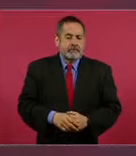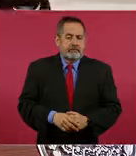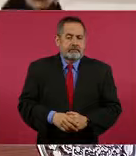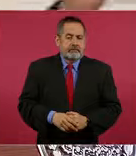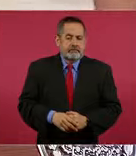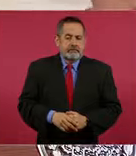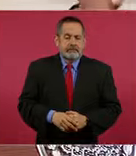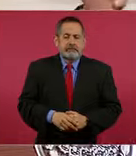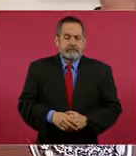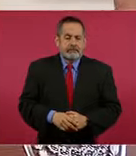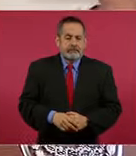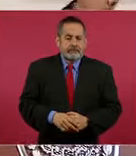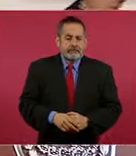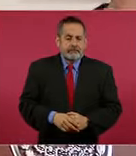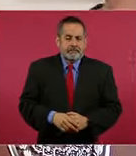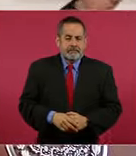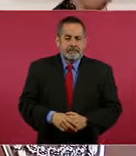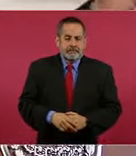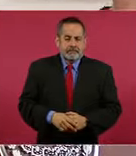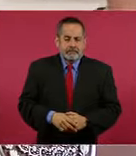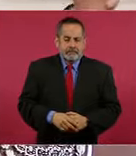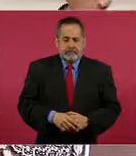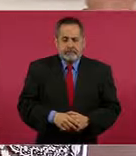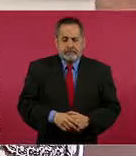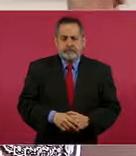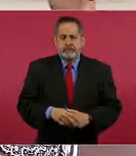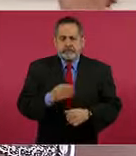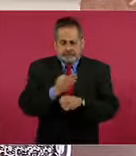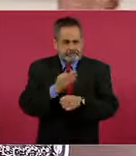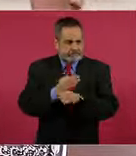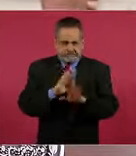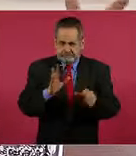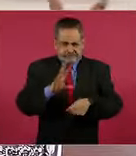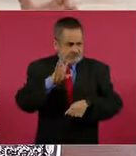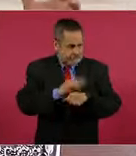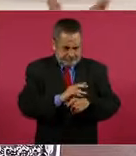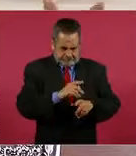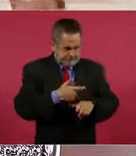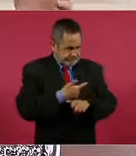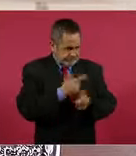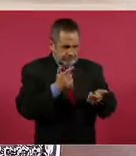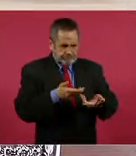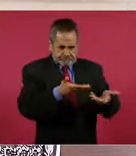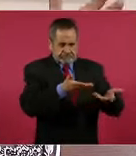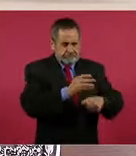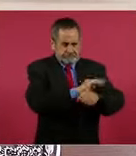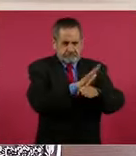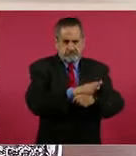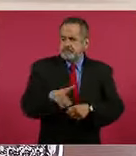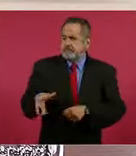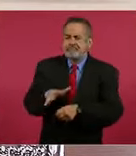Ya se tiene garantizada la vacuna para el